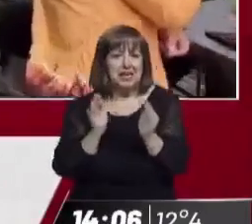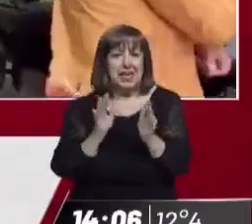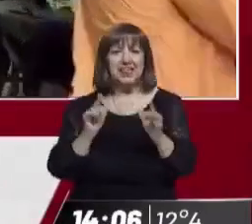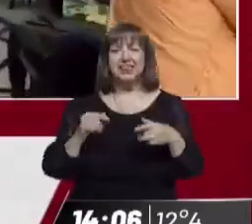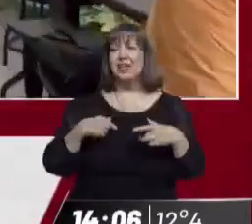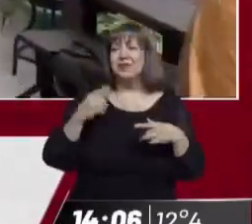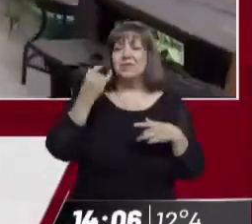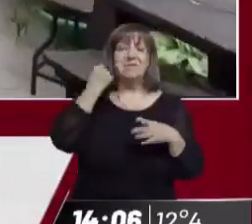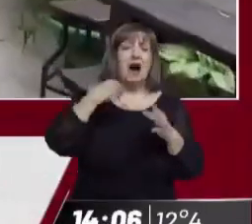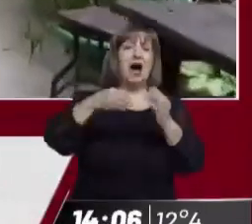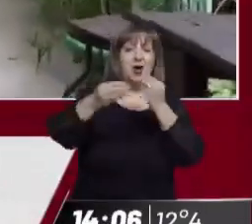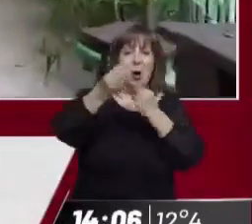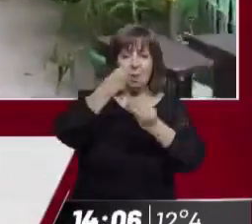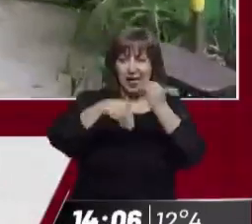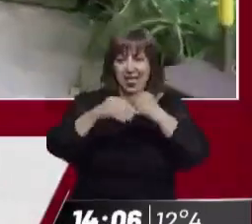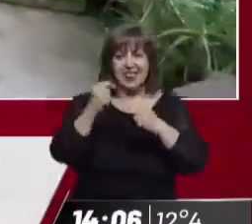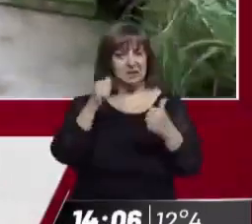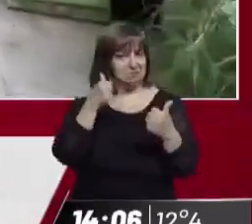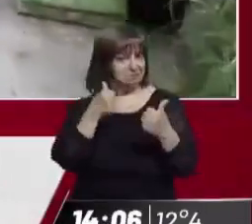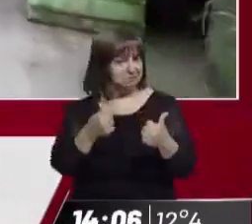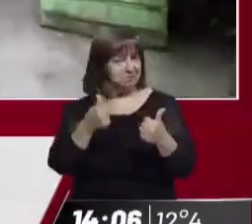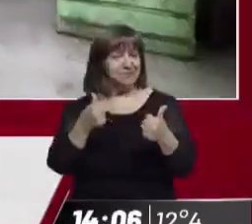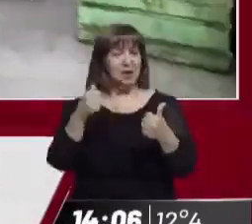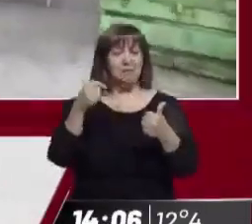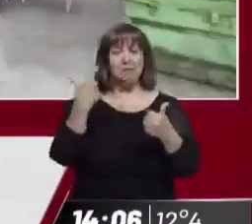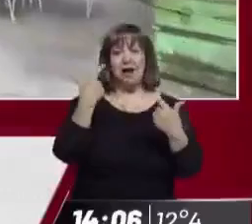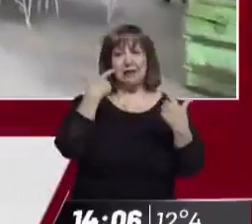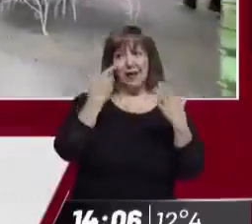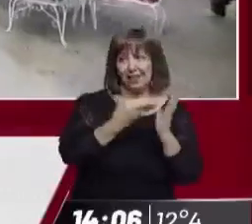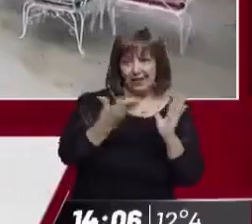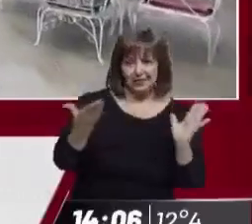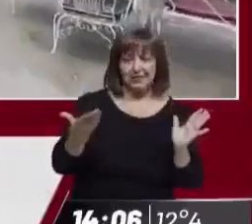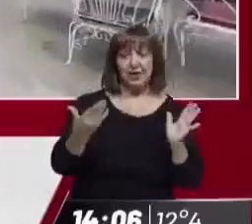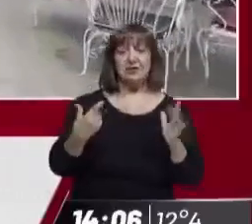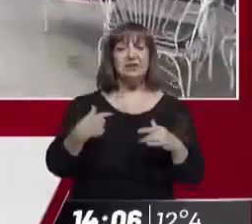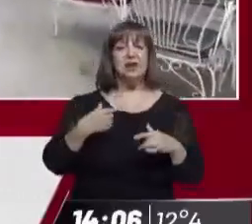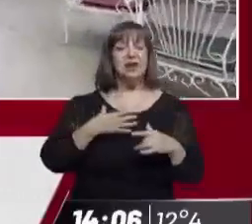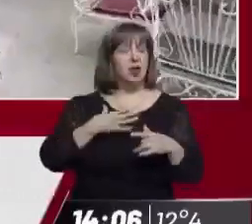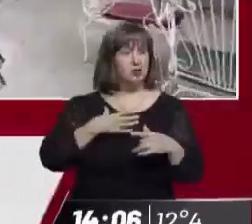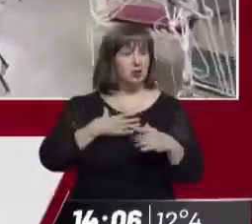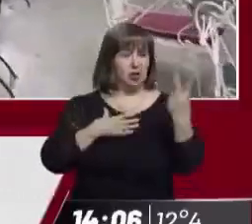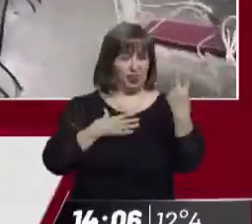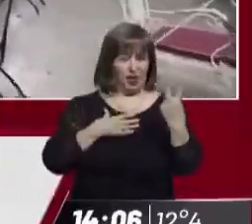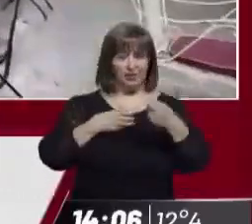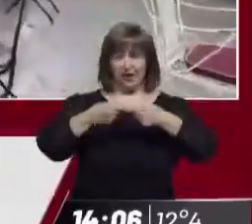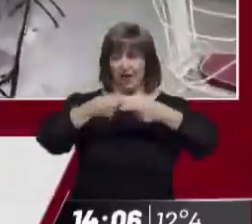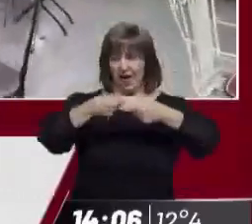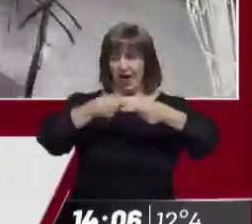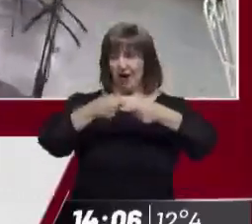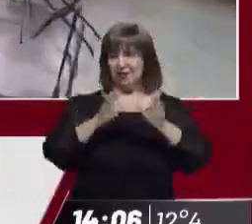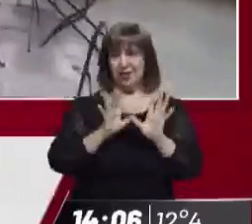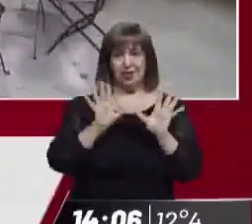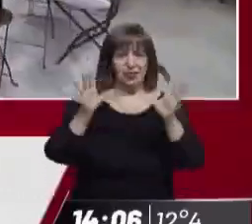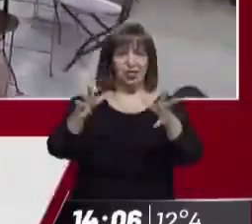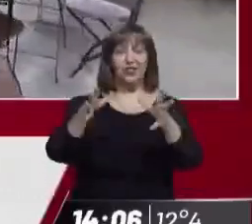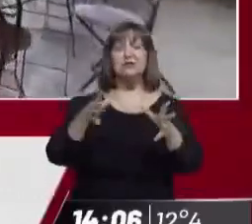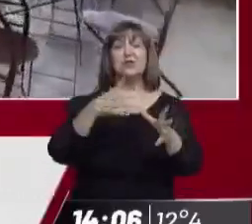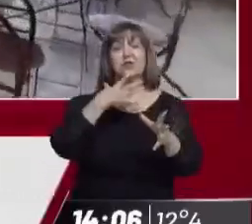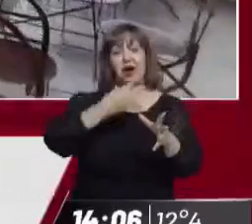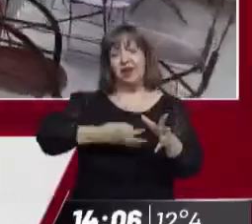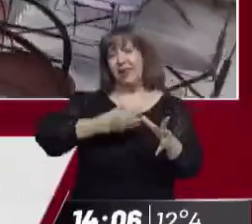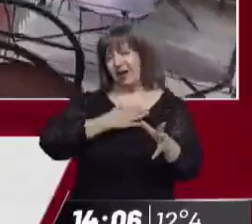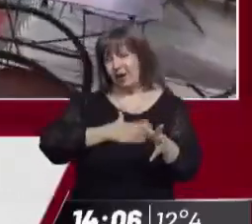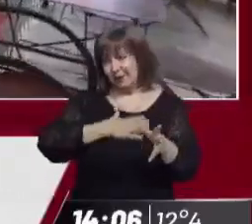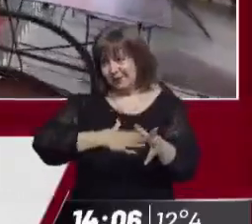suma, y nuestro gran amor por atender a la gente, la verdad que se van muy contentos.